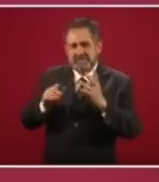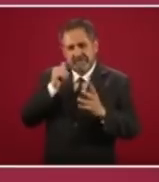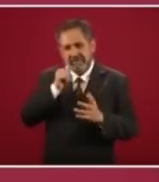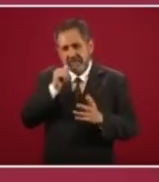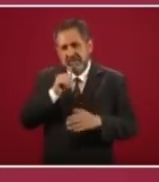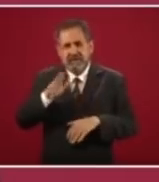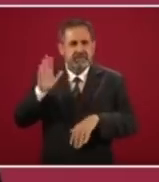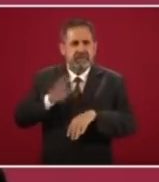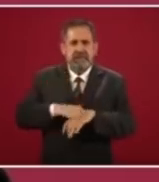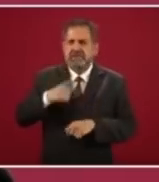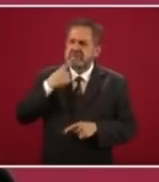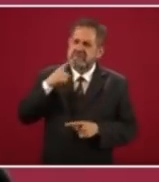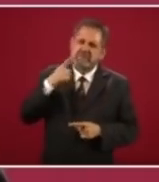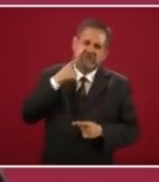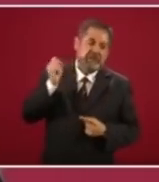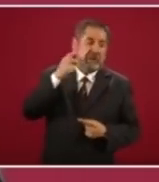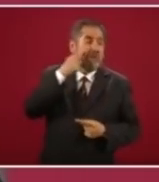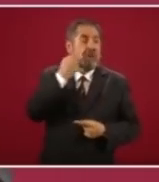con mayor intensidad.